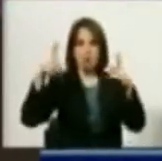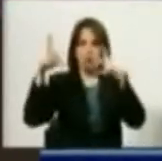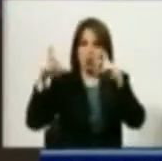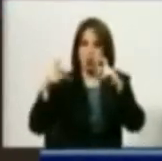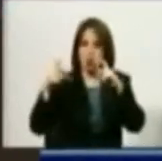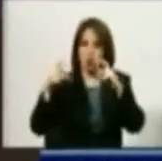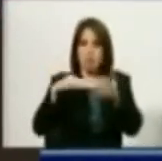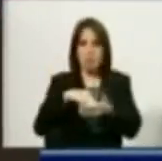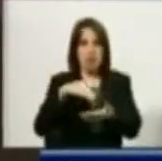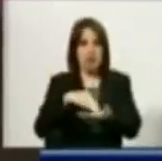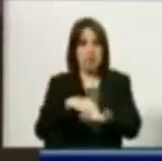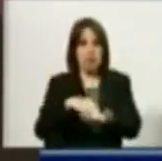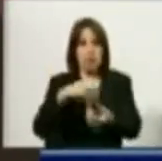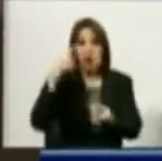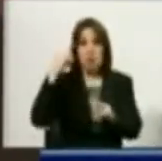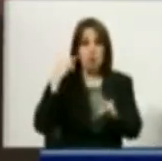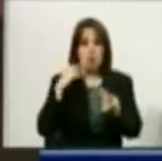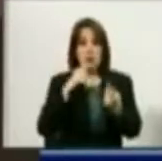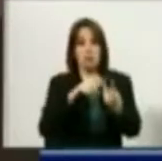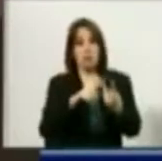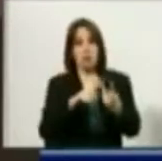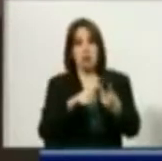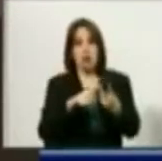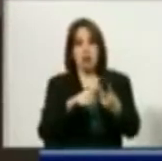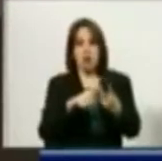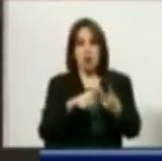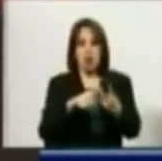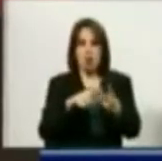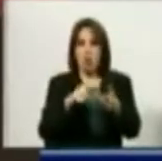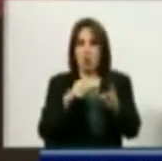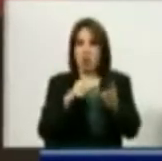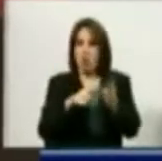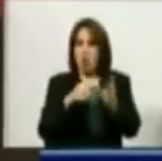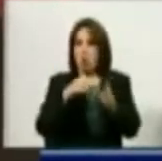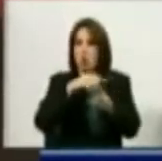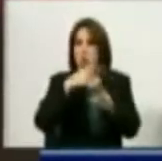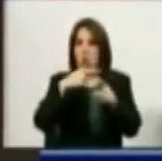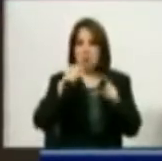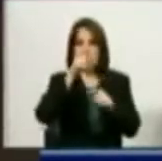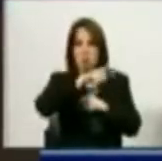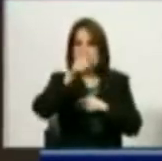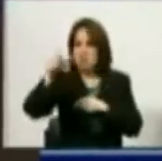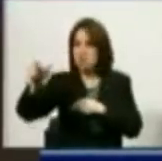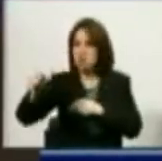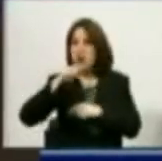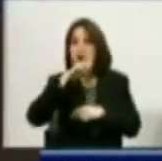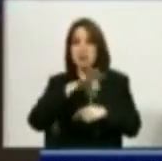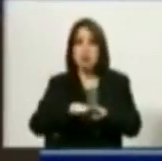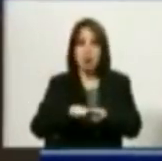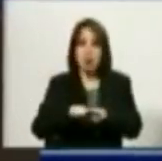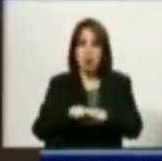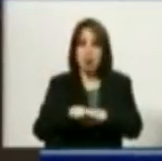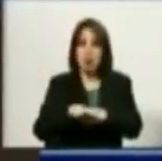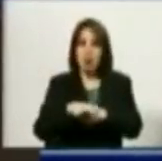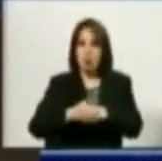Bolívar ella Martín Tovar y Tovar carabobo